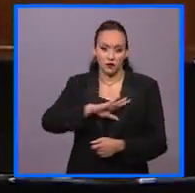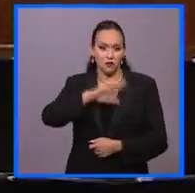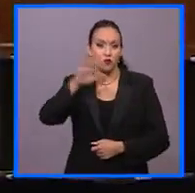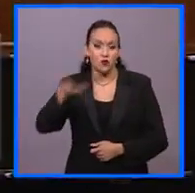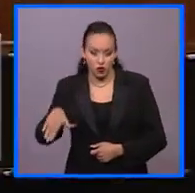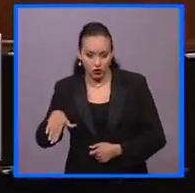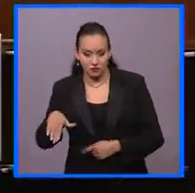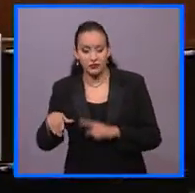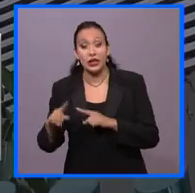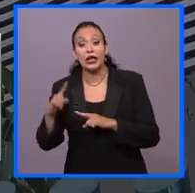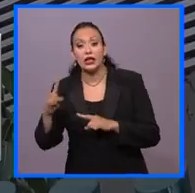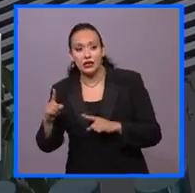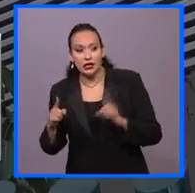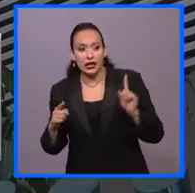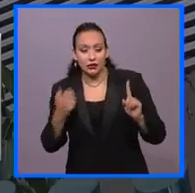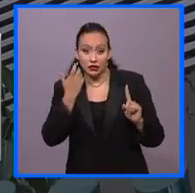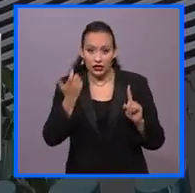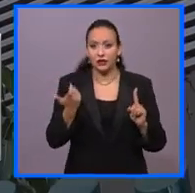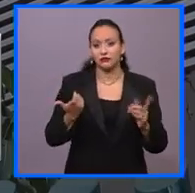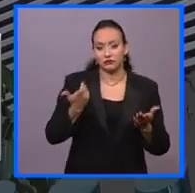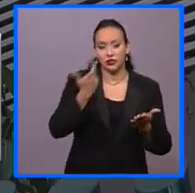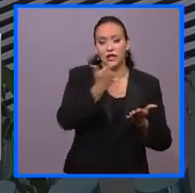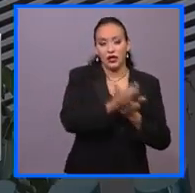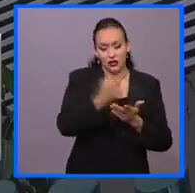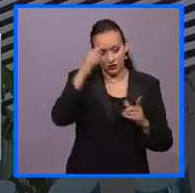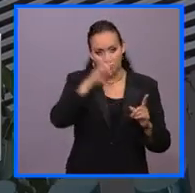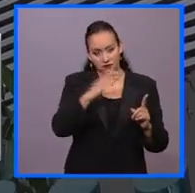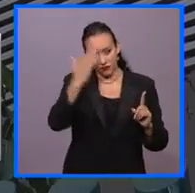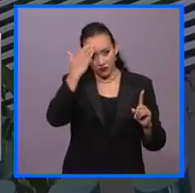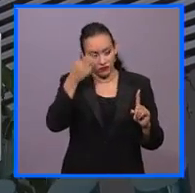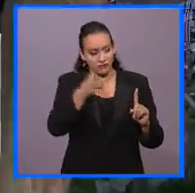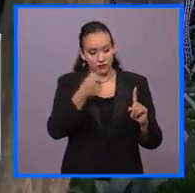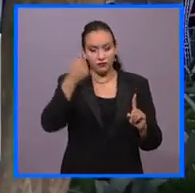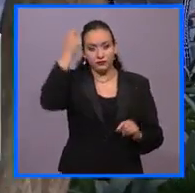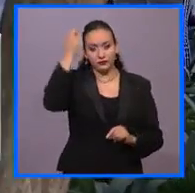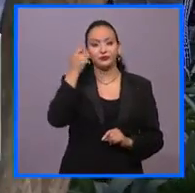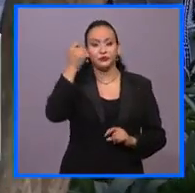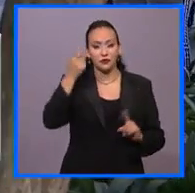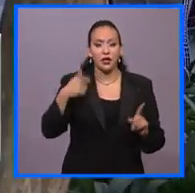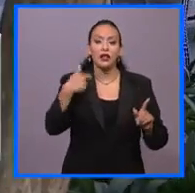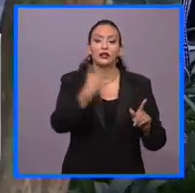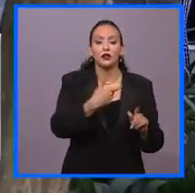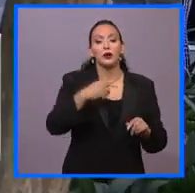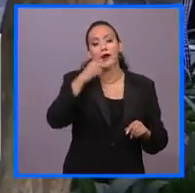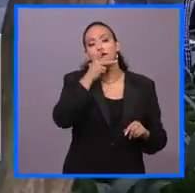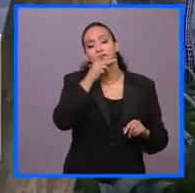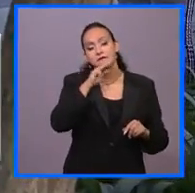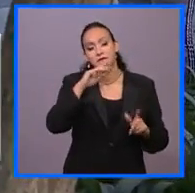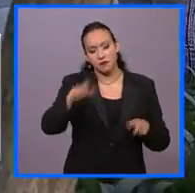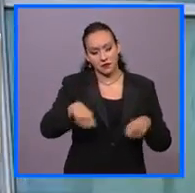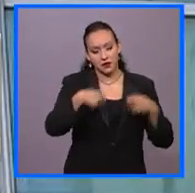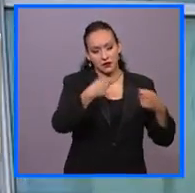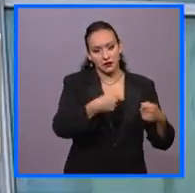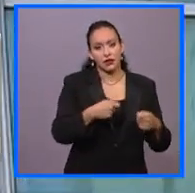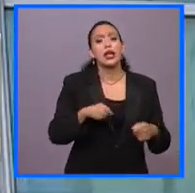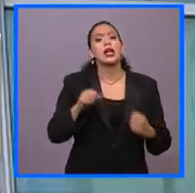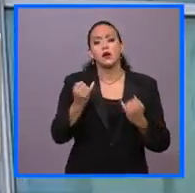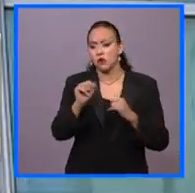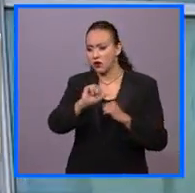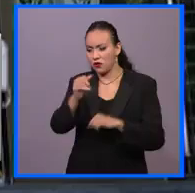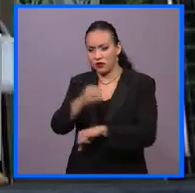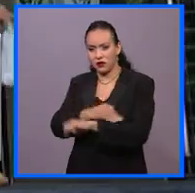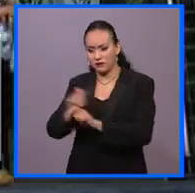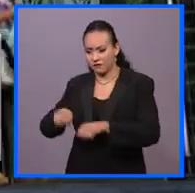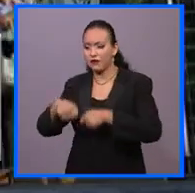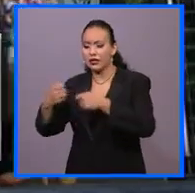era derechohabiente del Seguro Social para que se le reconozca el derecho a la pensión por ascendencia en concurrencia con otros familiares